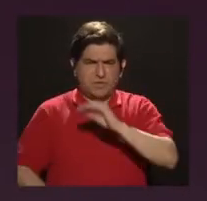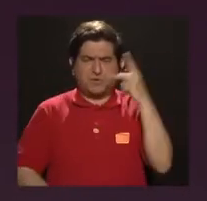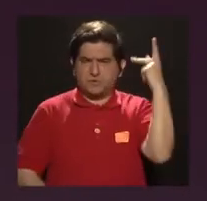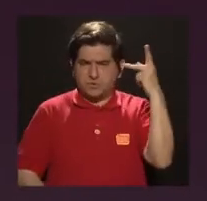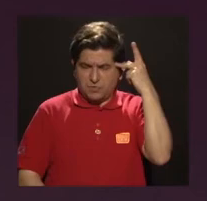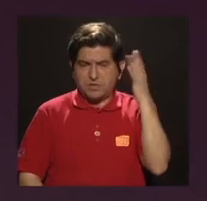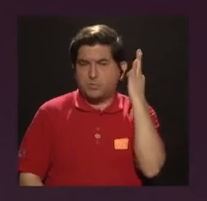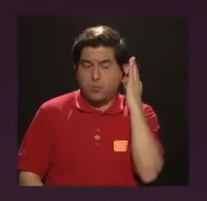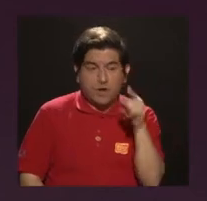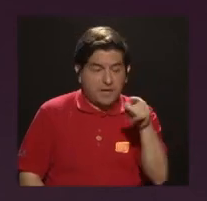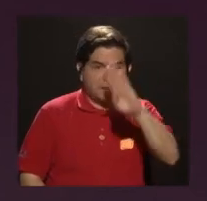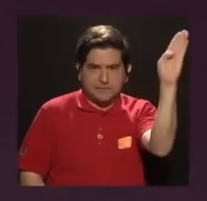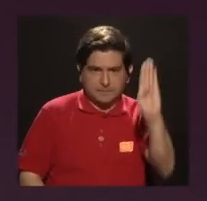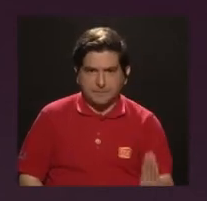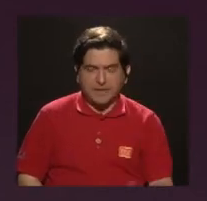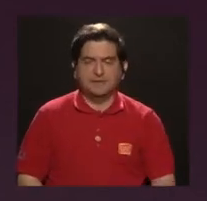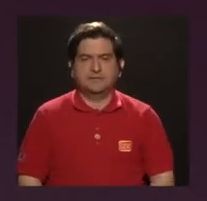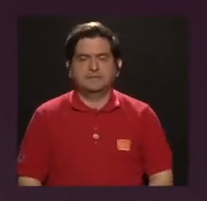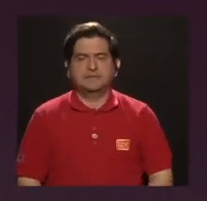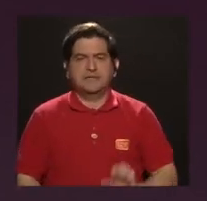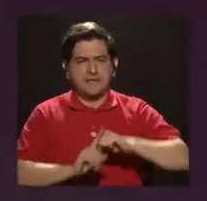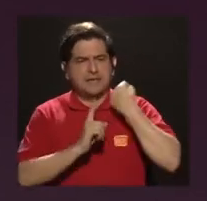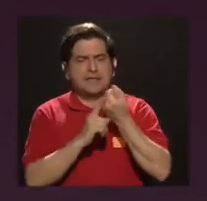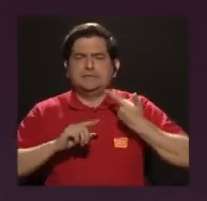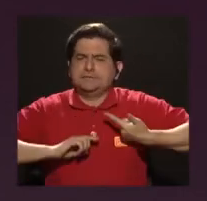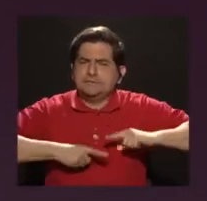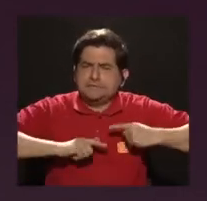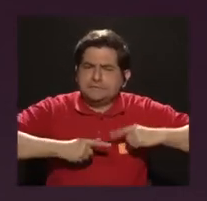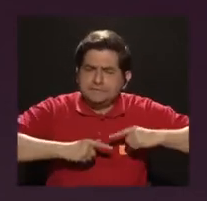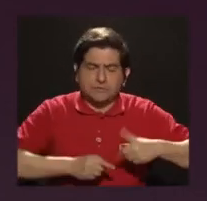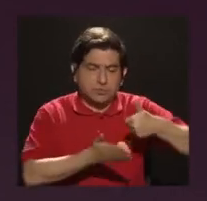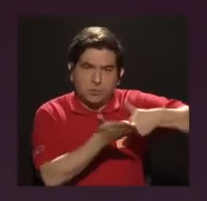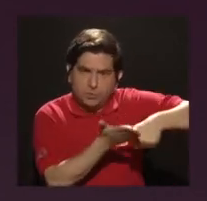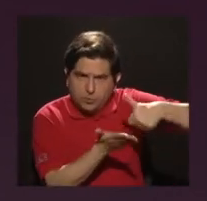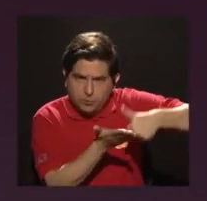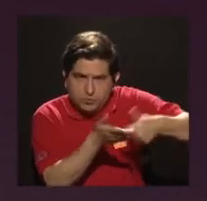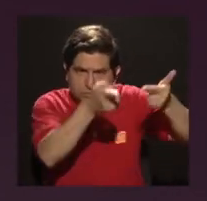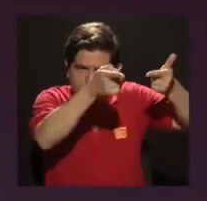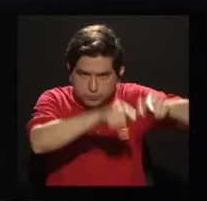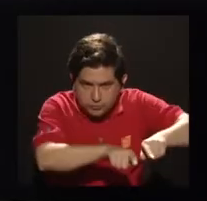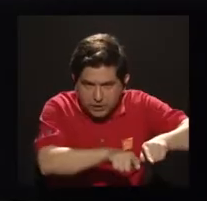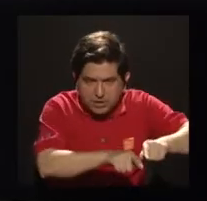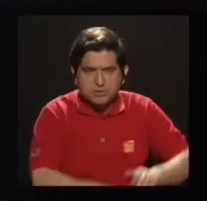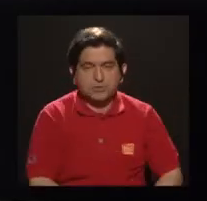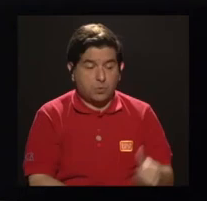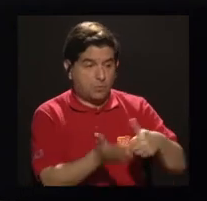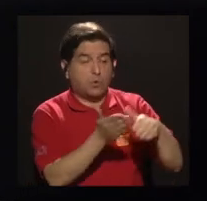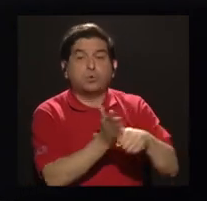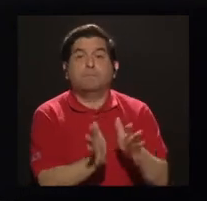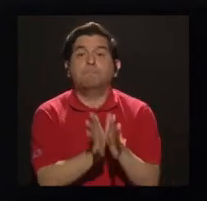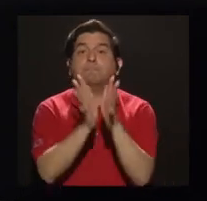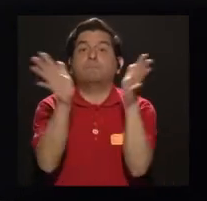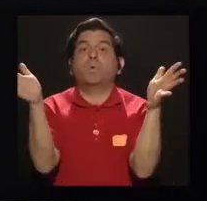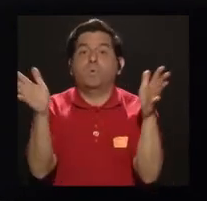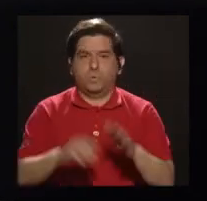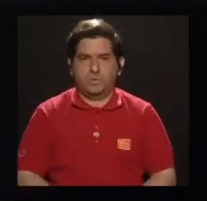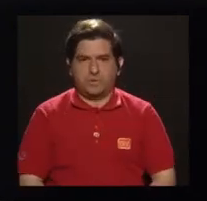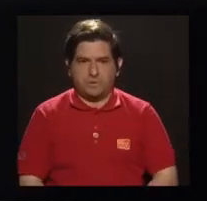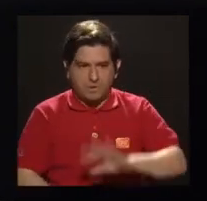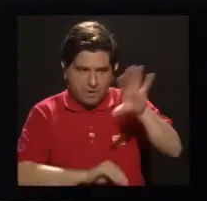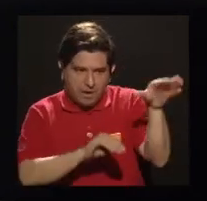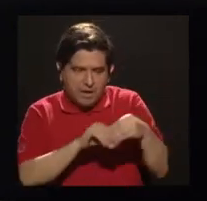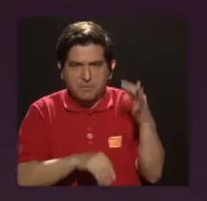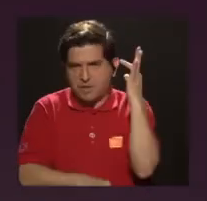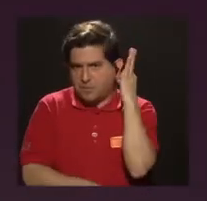brasil dolió mucho este que en esa votación que se da que fue un voto público este además